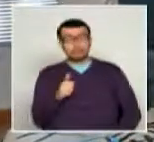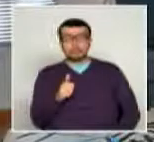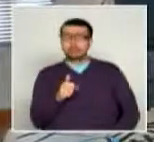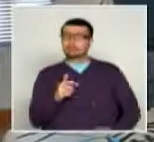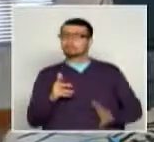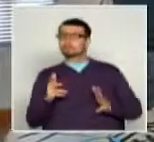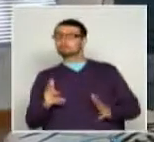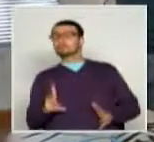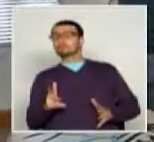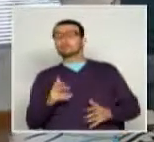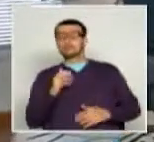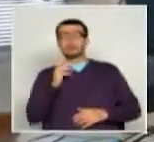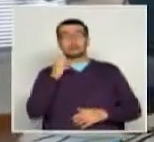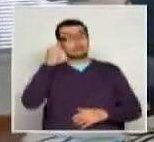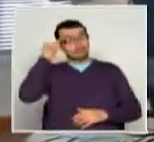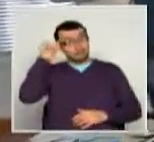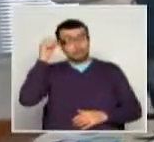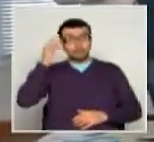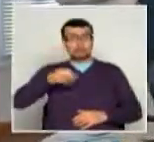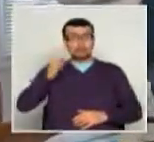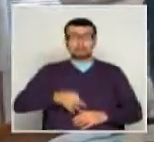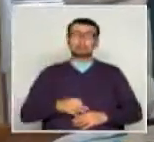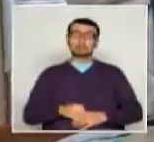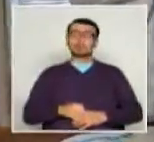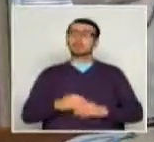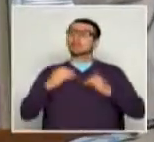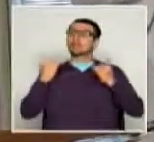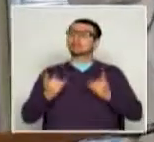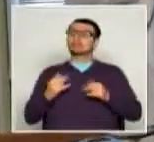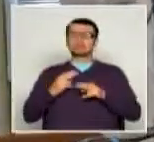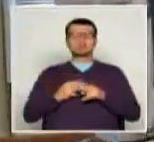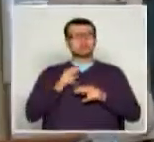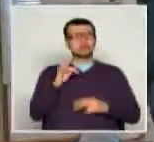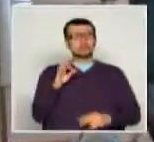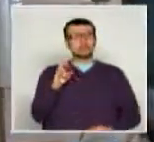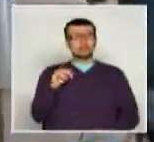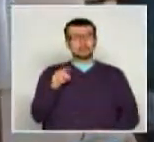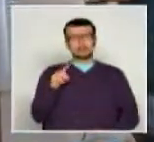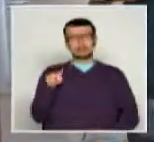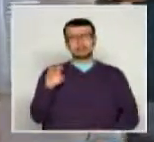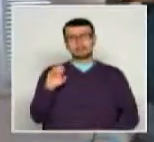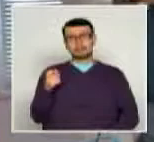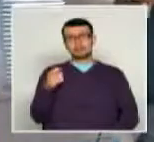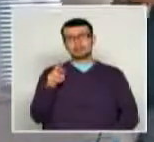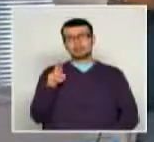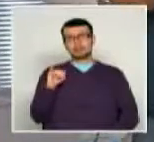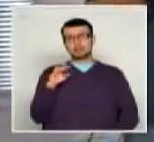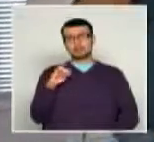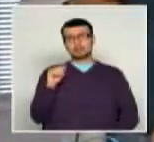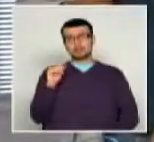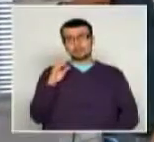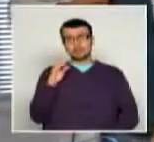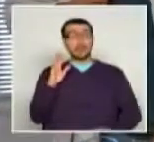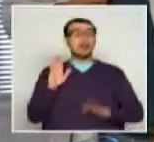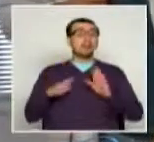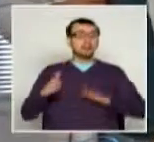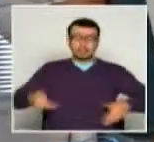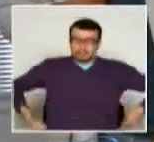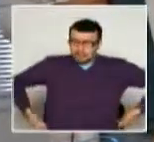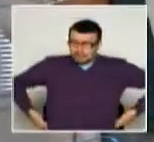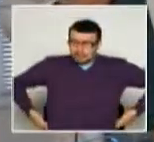olvidemos que hoy en día se habla de tensegridad. Muchas veces un dolor lumbal está